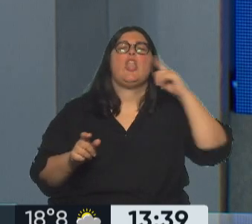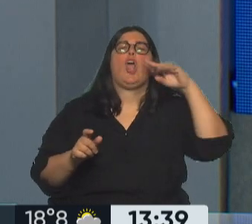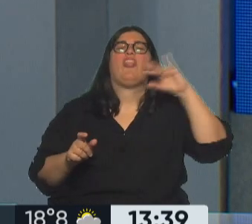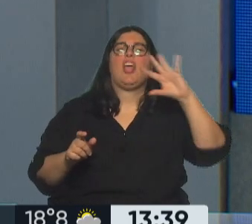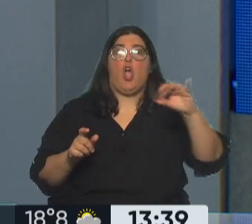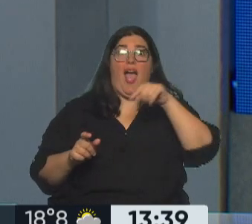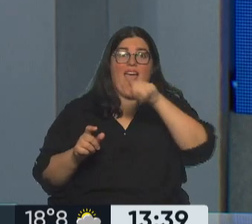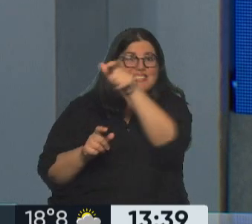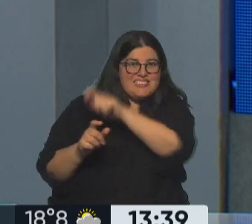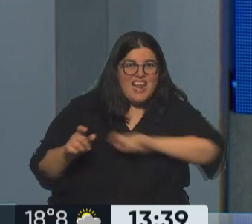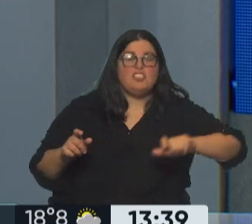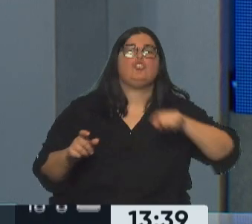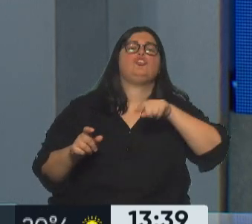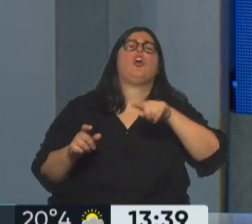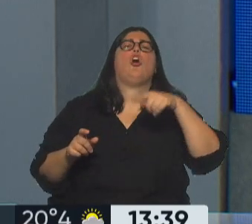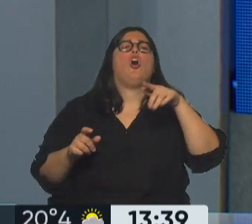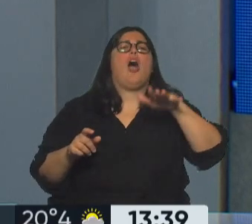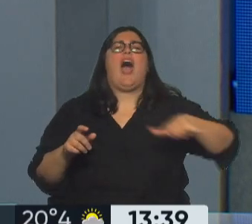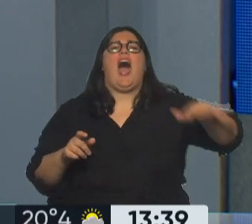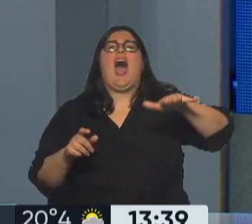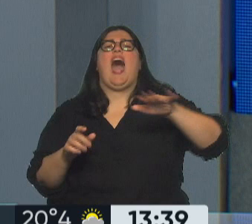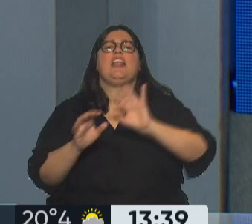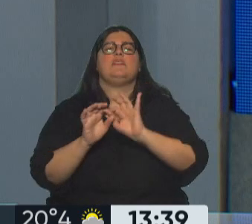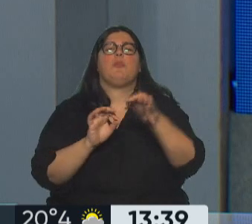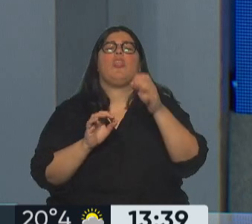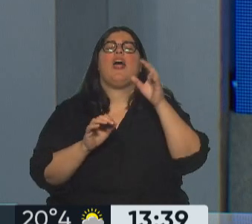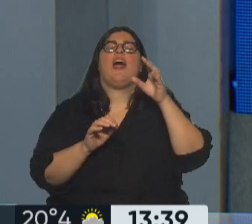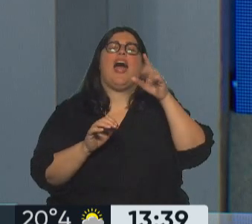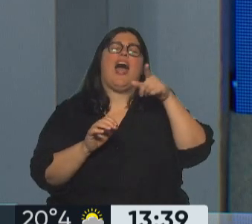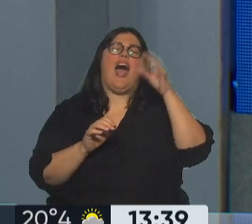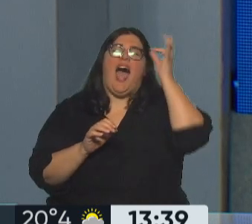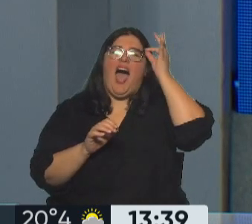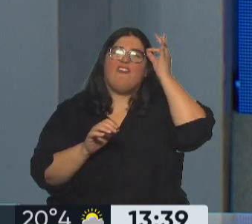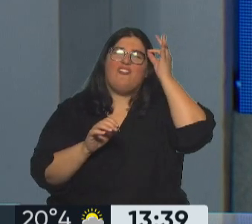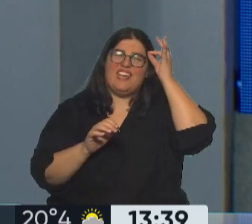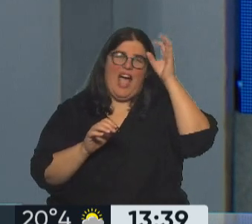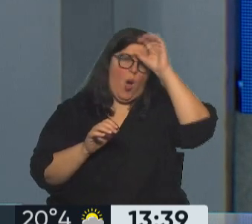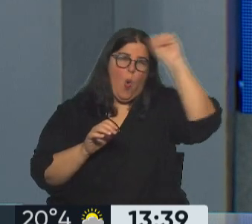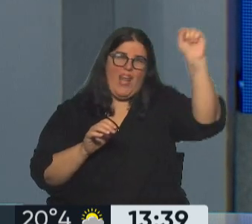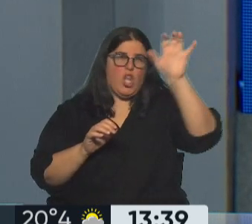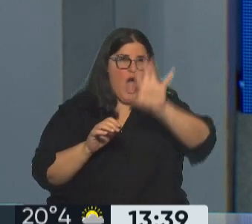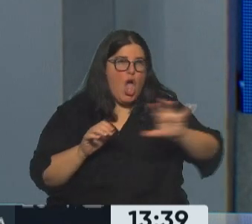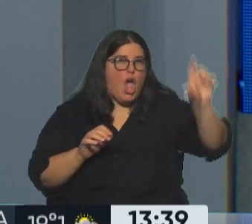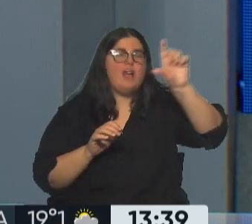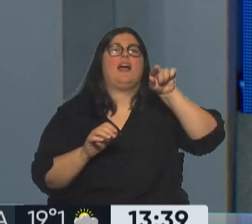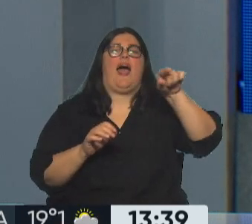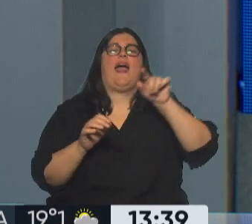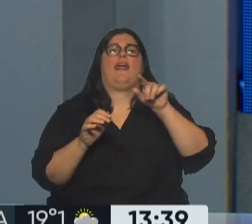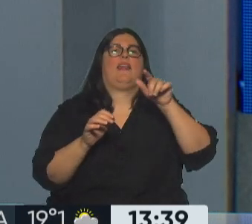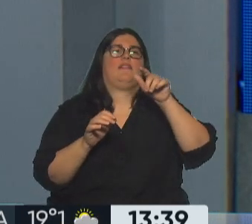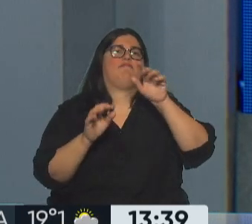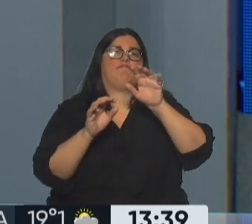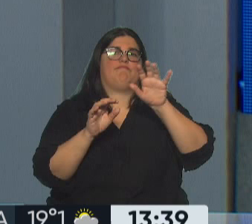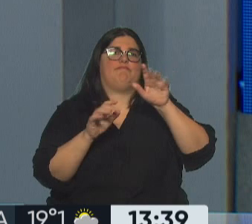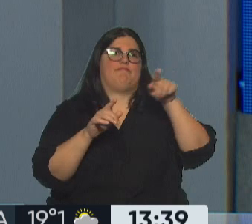incluso las áreas cercanas al Cuerno de África hoy son, digamos, testigos de esa puja